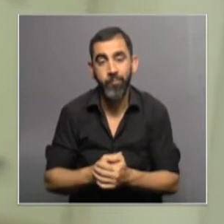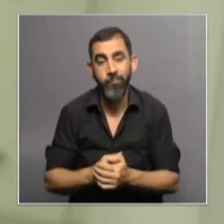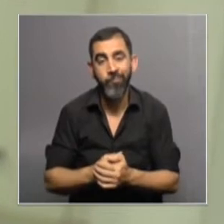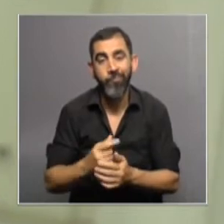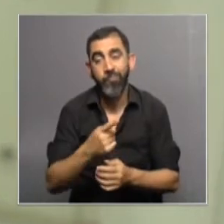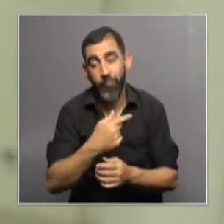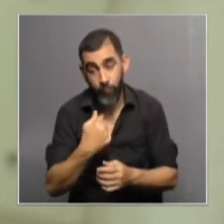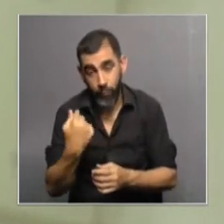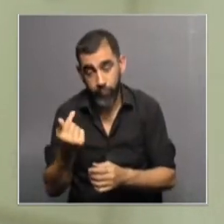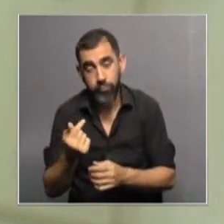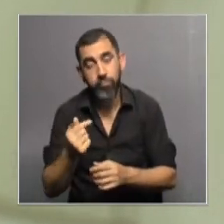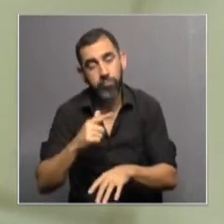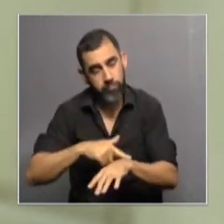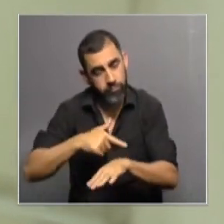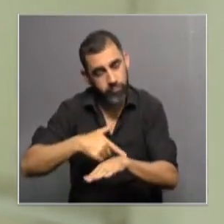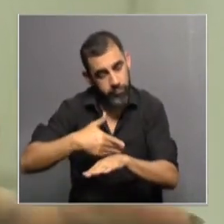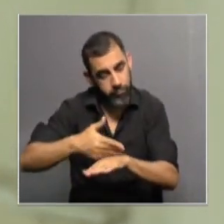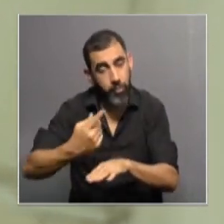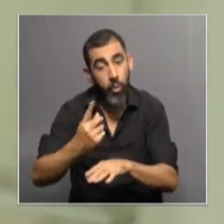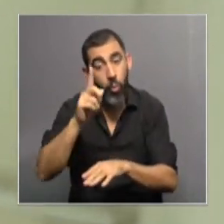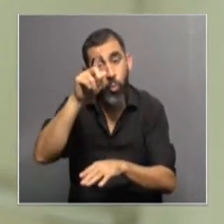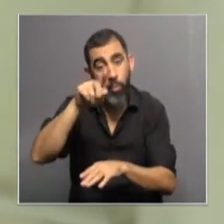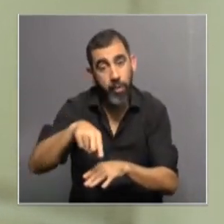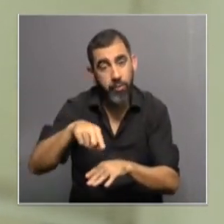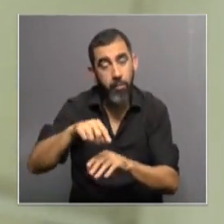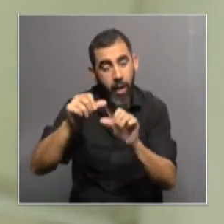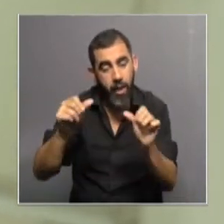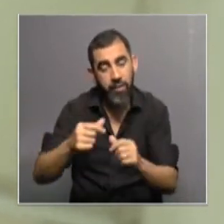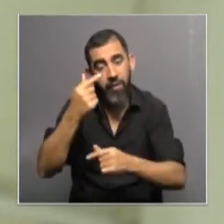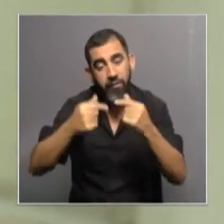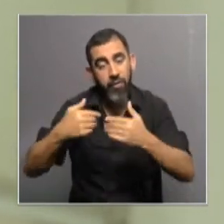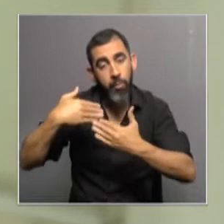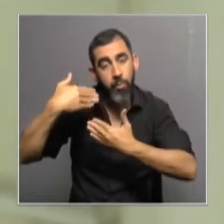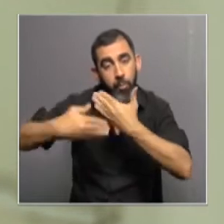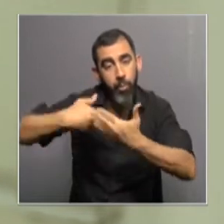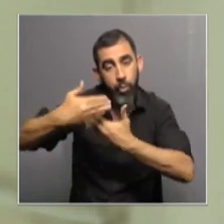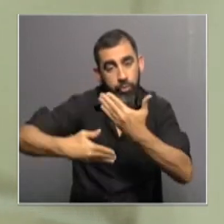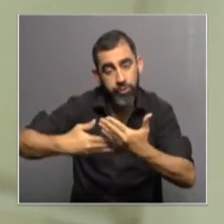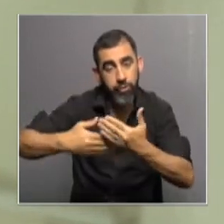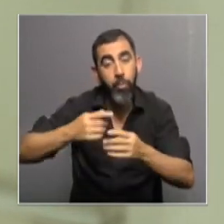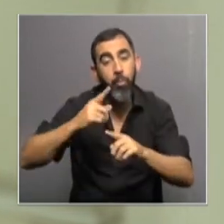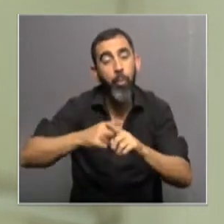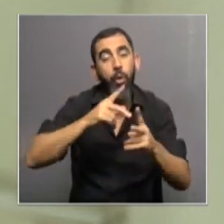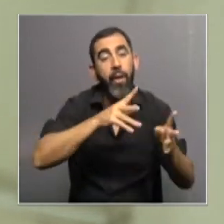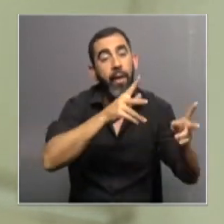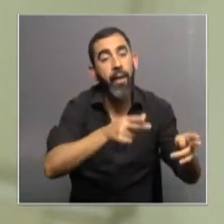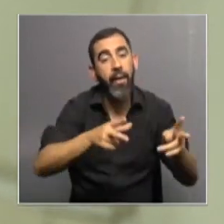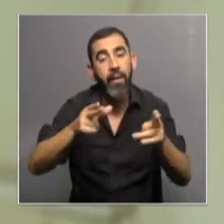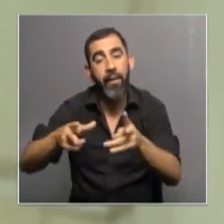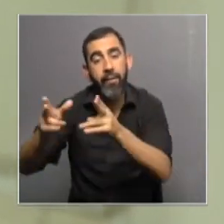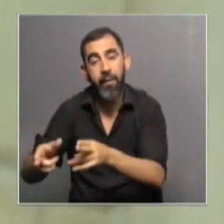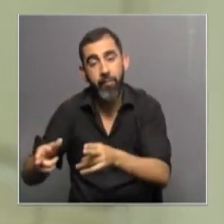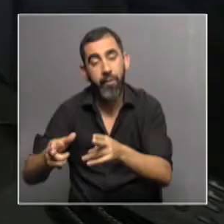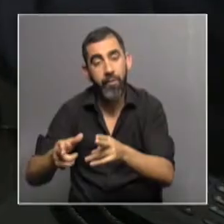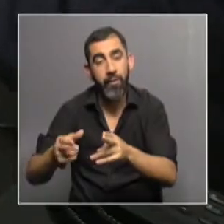nos tomamos el tiempo dentro del mes para ir cumpliendo distintos procesos en las etapas de lo que es desde la